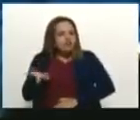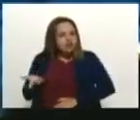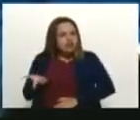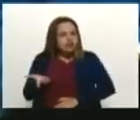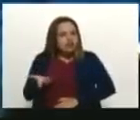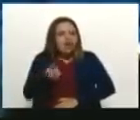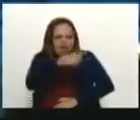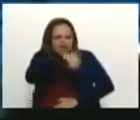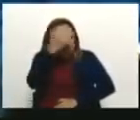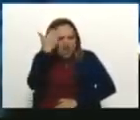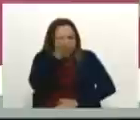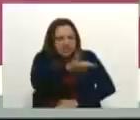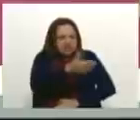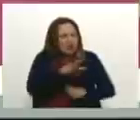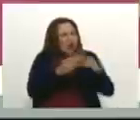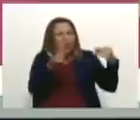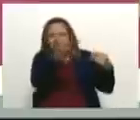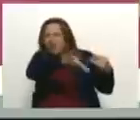Bueno,